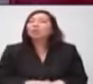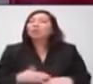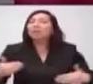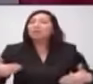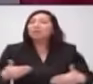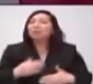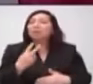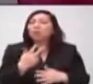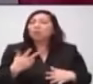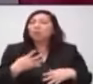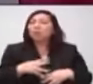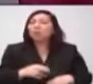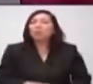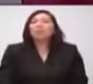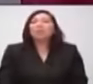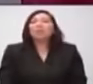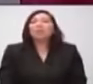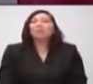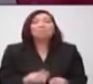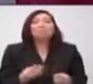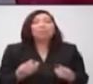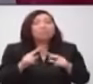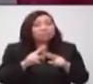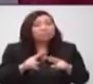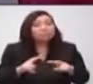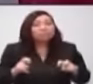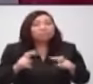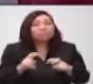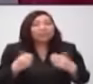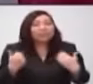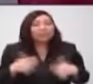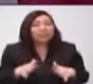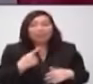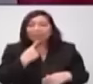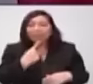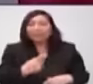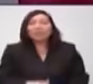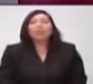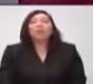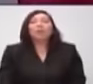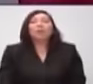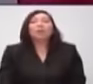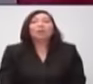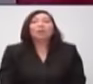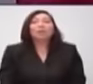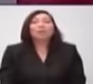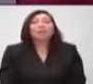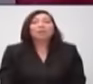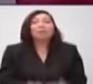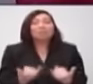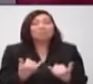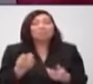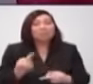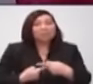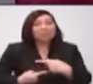de 28 de julio, que es materia de la investigación y que ya ha sido mencionada. Desde nuestro punto de vista, acabamos